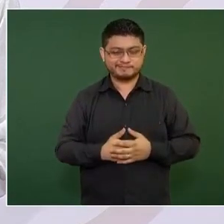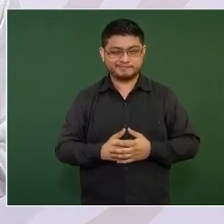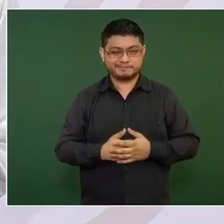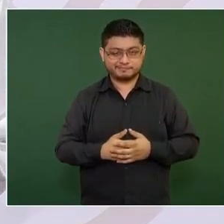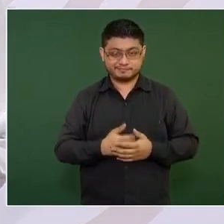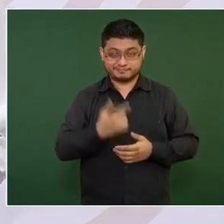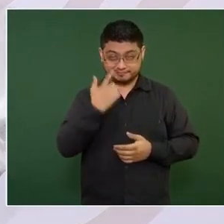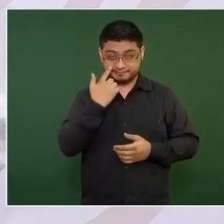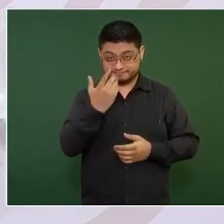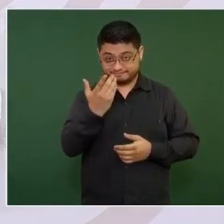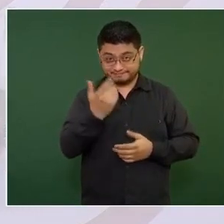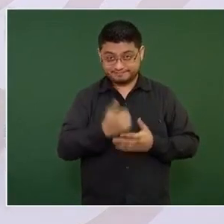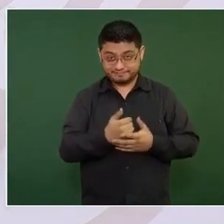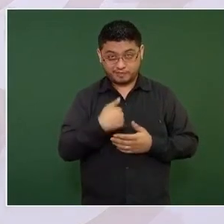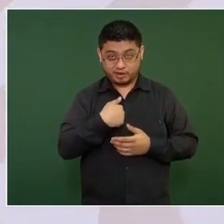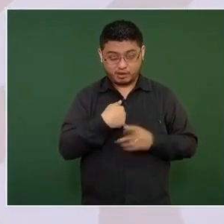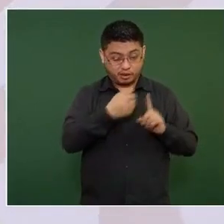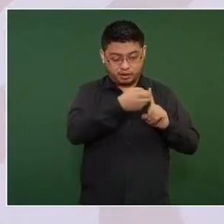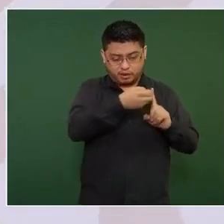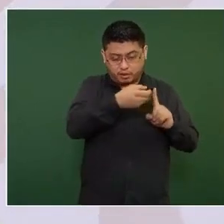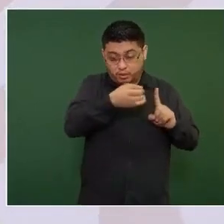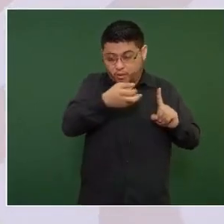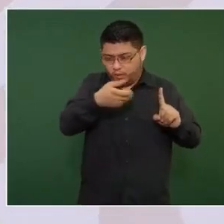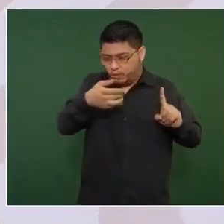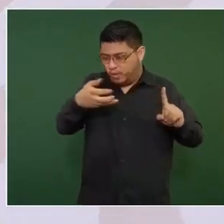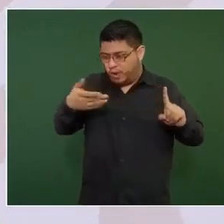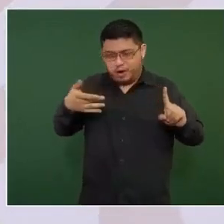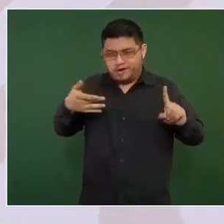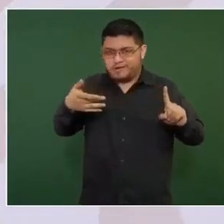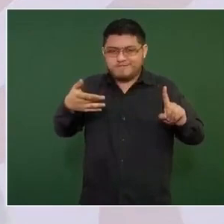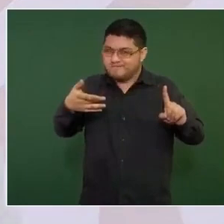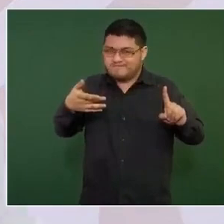que ya ven que no hablo de corrido.